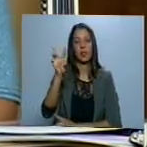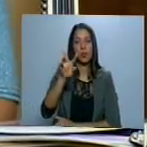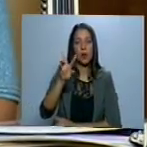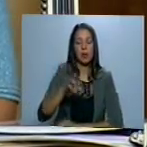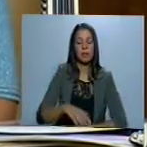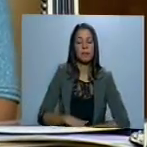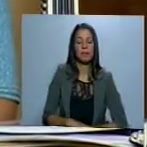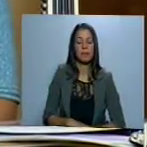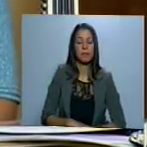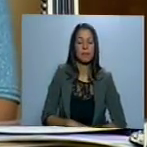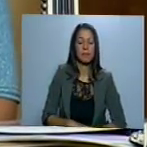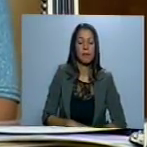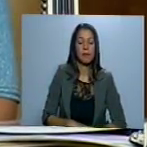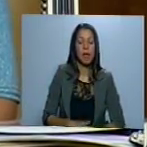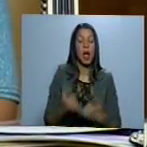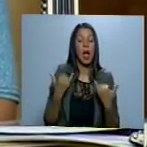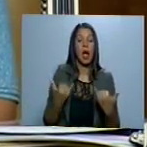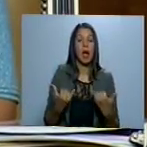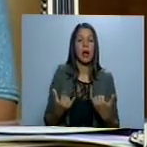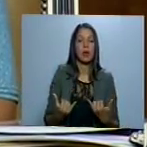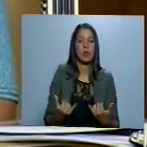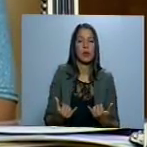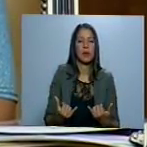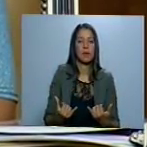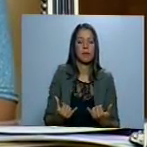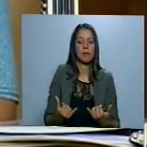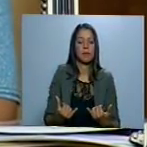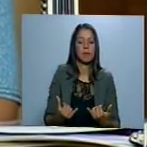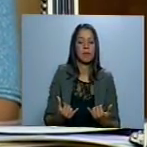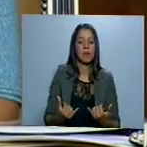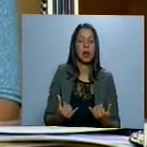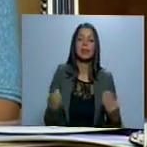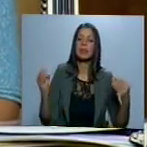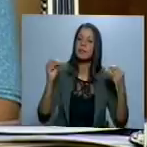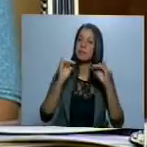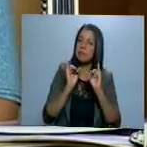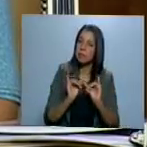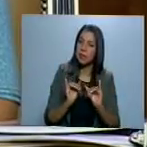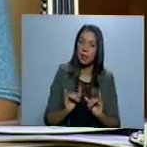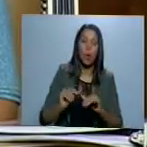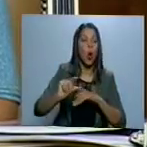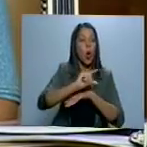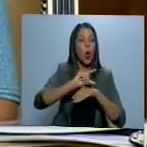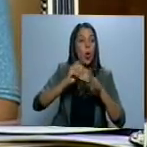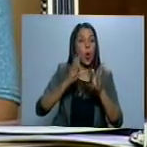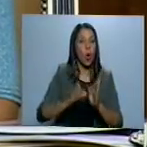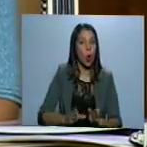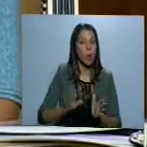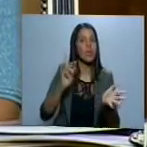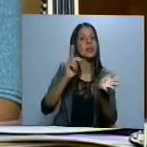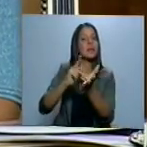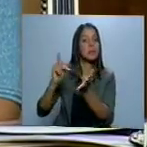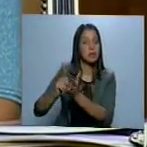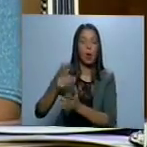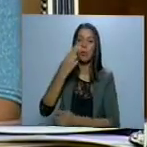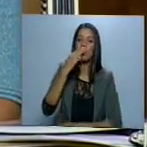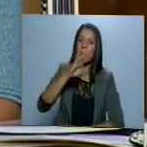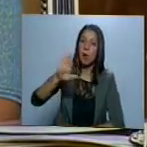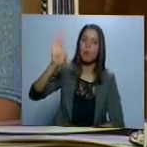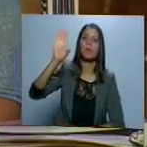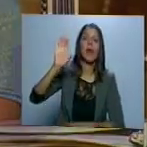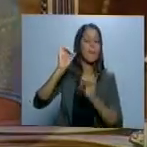Venezuela. Toca ahora entonces, tal como lo hicimos con los gobernadores y gobernadoras de Estado,